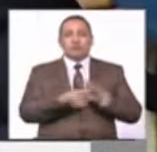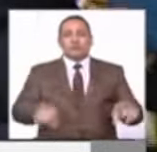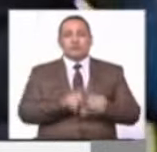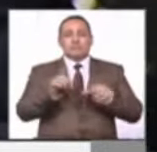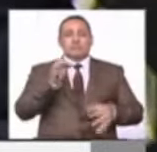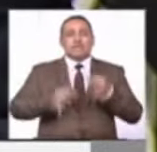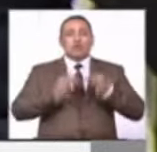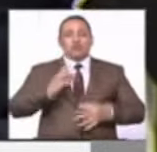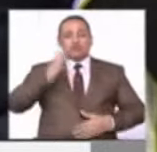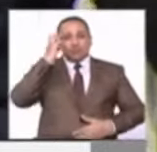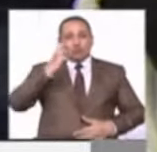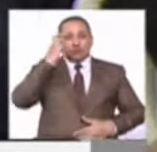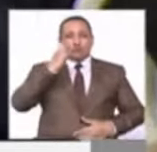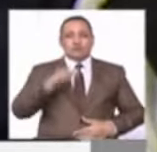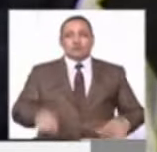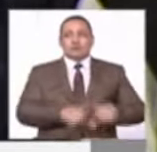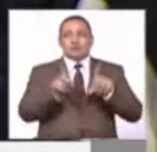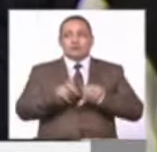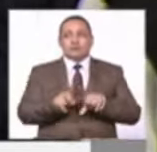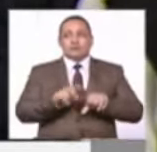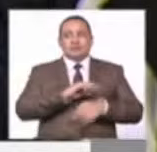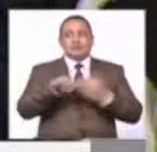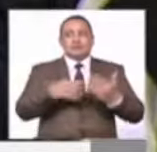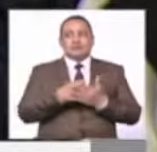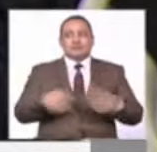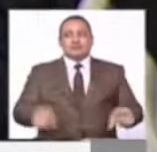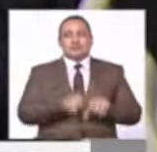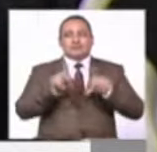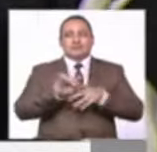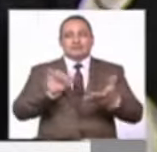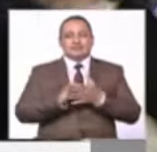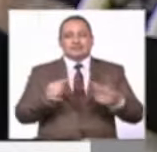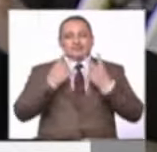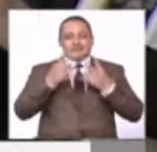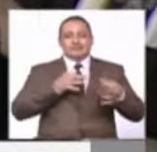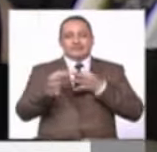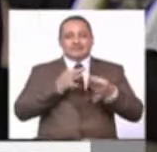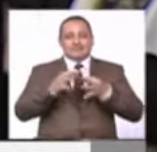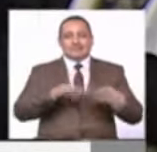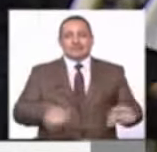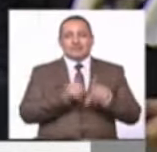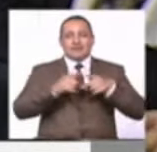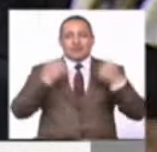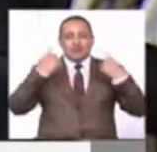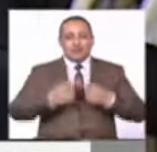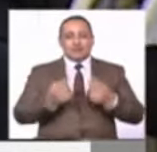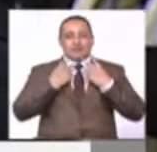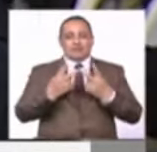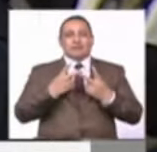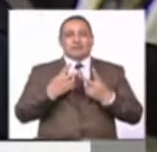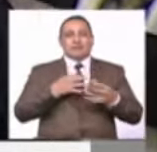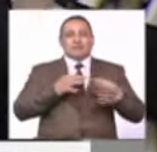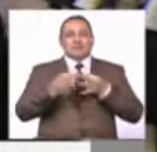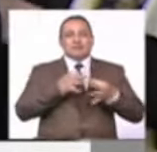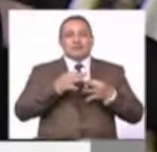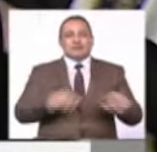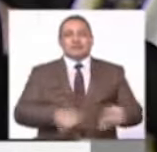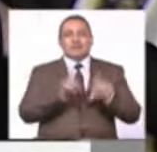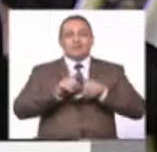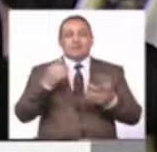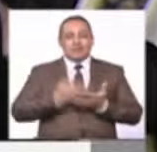juicio político la comisión permanente ha puesto en consideración de ustedes